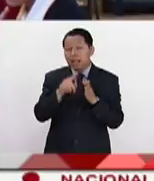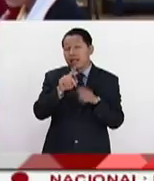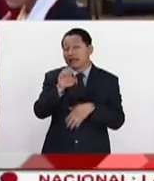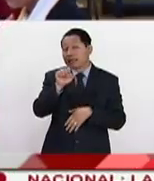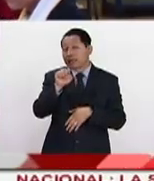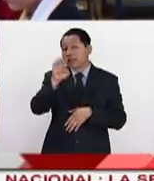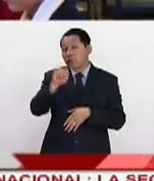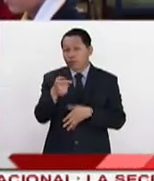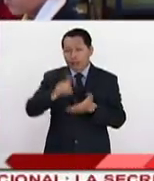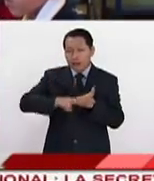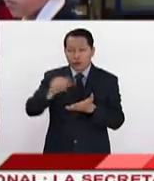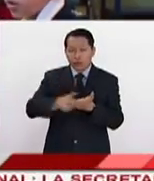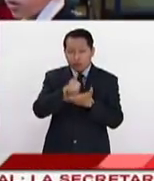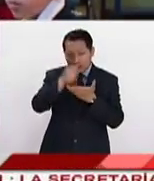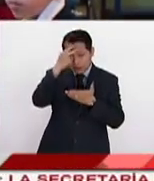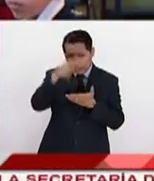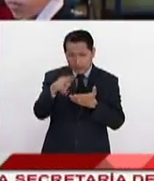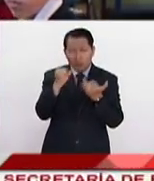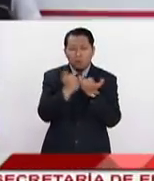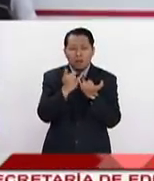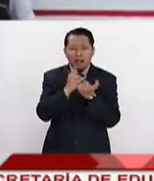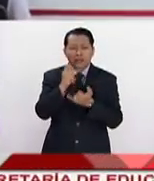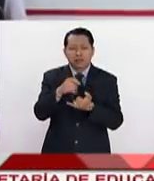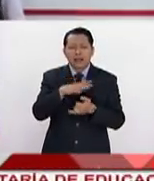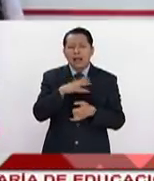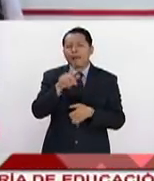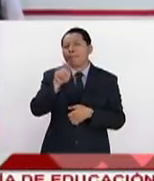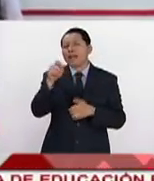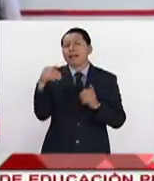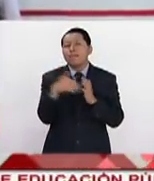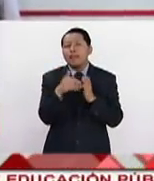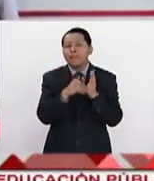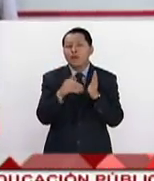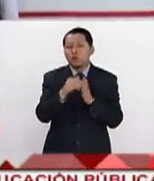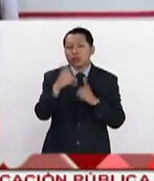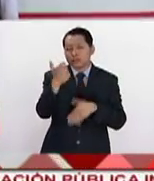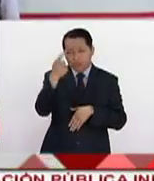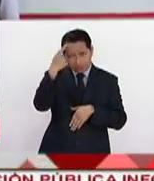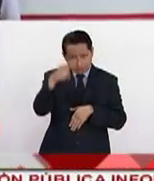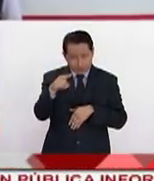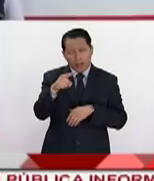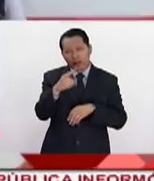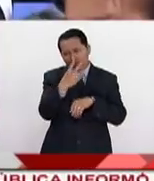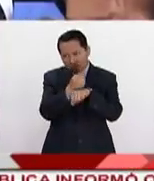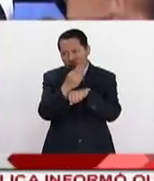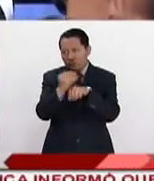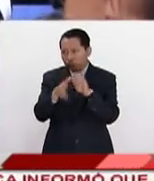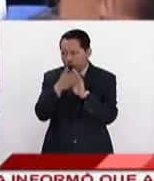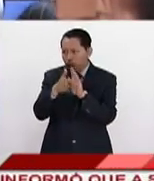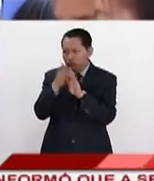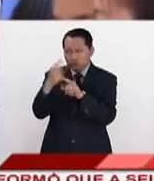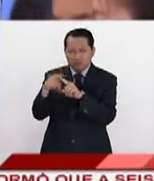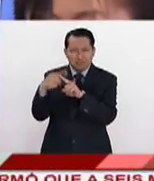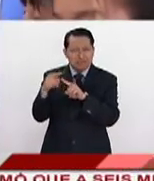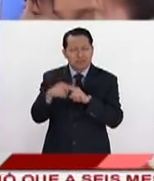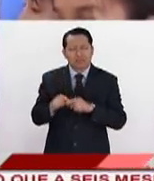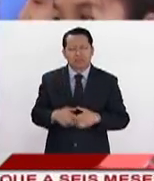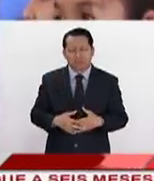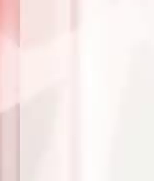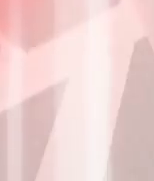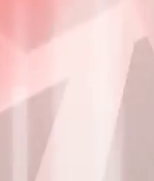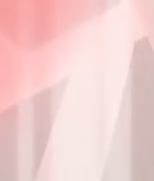1.069 están en la Ciudad de México, y que se cuenta con más de 20.000 millones de pesos para la reconstrucción de las aulas